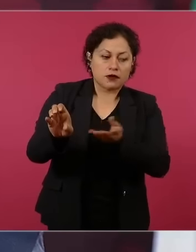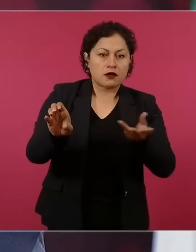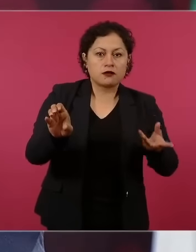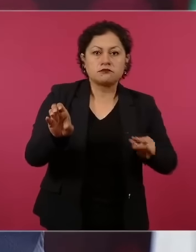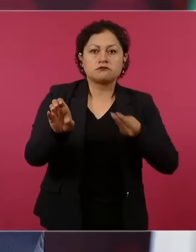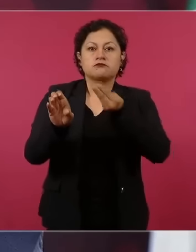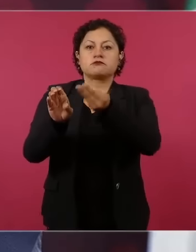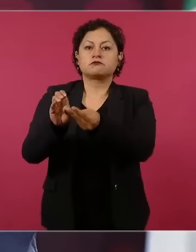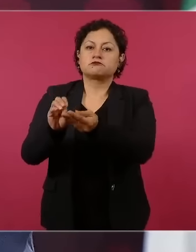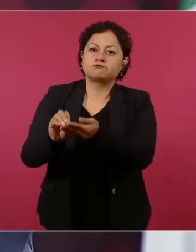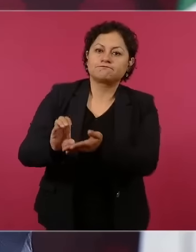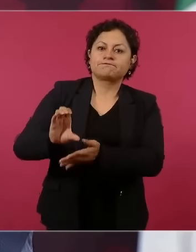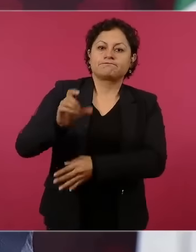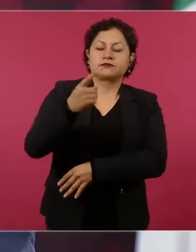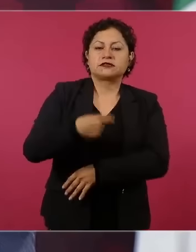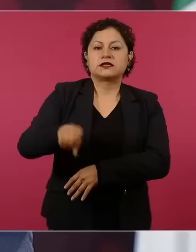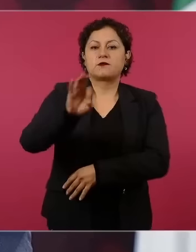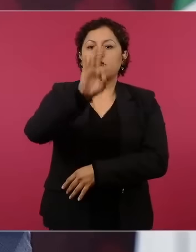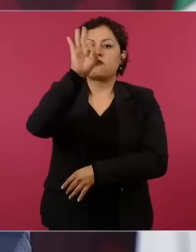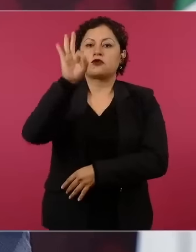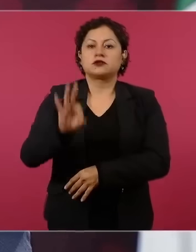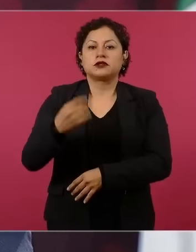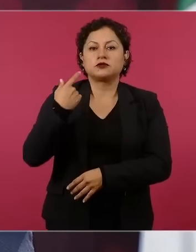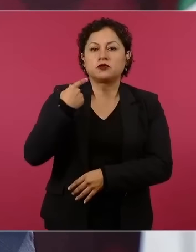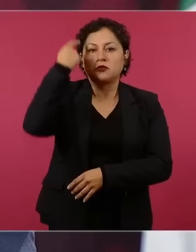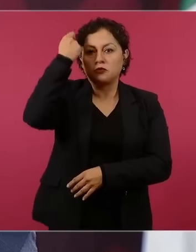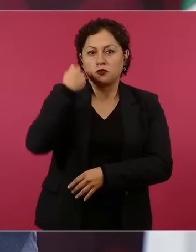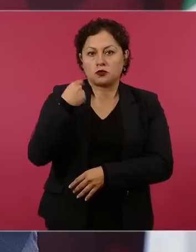de sencillo de explicar,